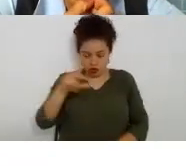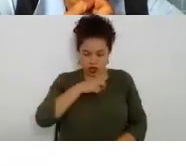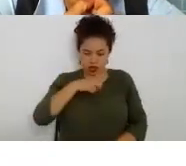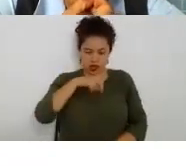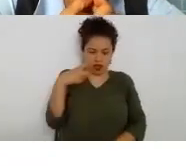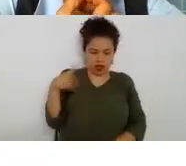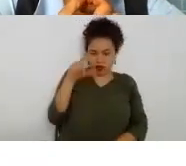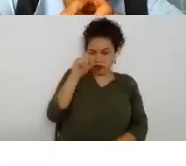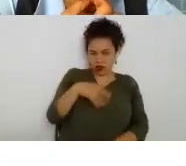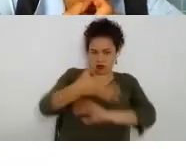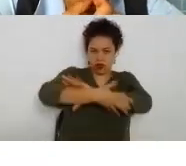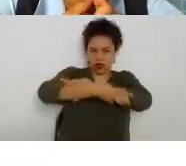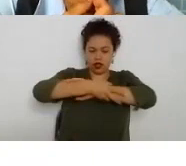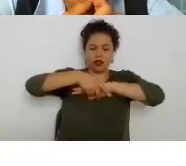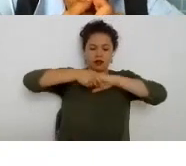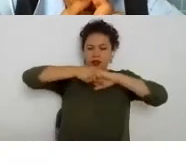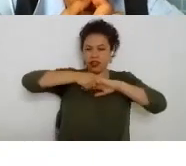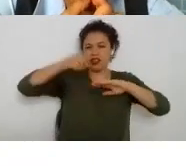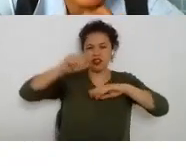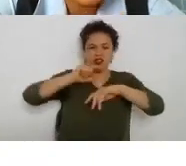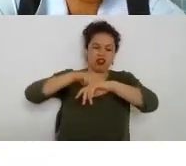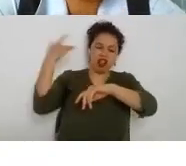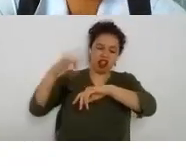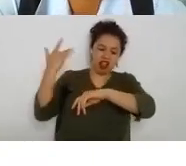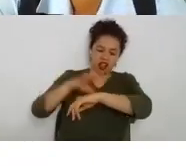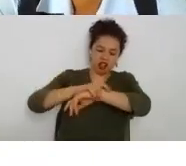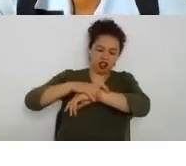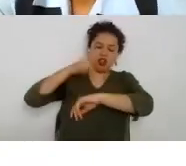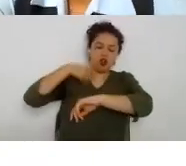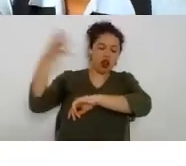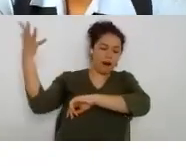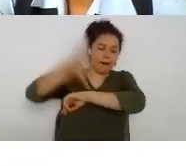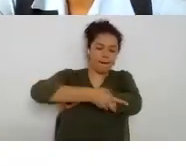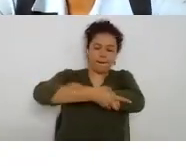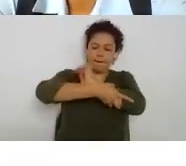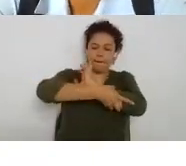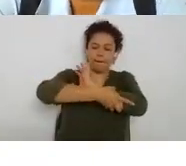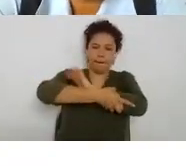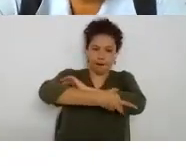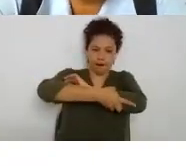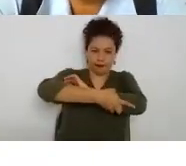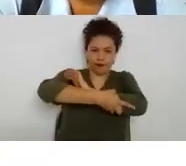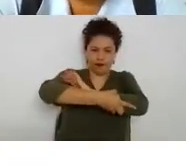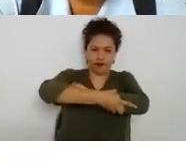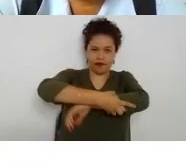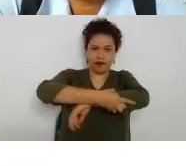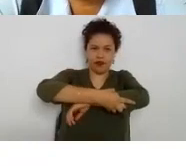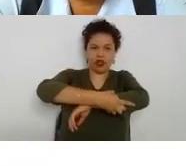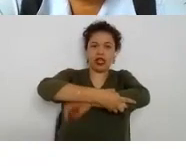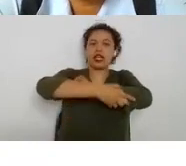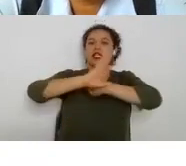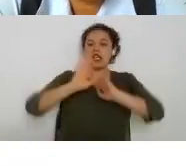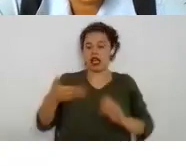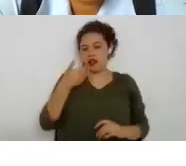resbalar. No de la muñeca porque puedo lastimar. ¿Ok? Una vez que yo ya estoy en esta posición de